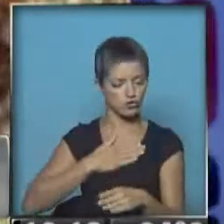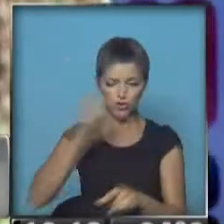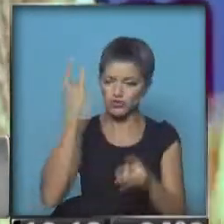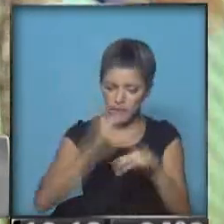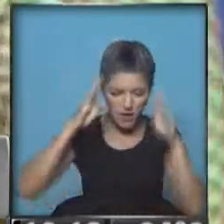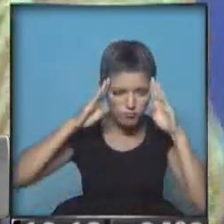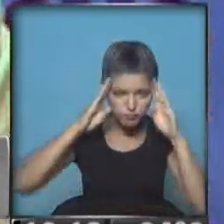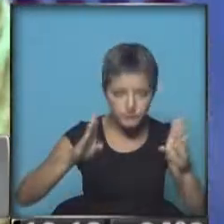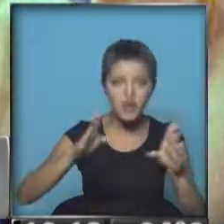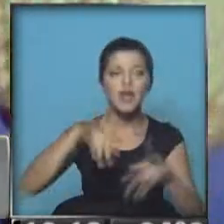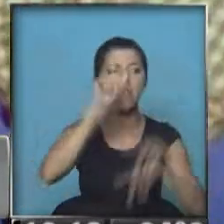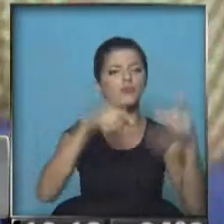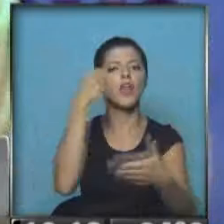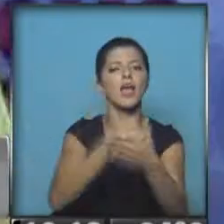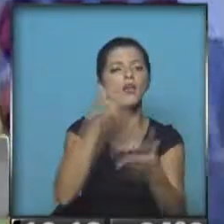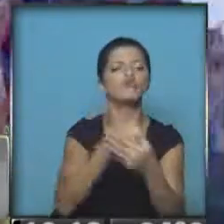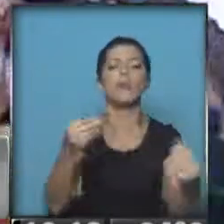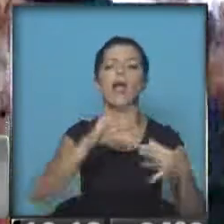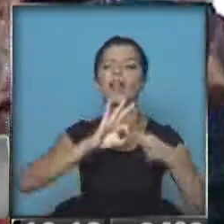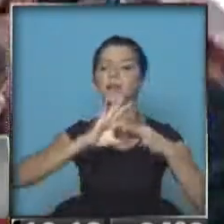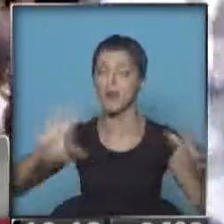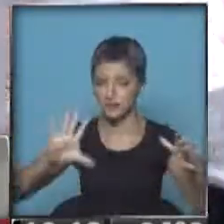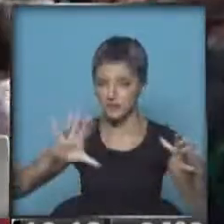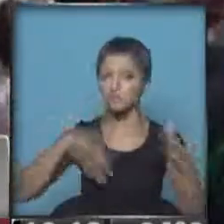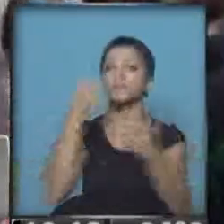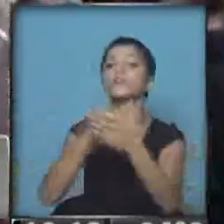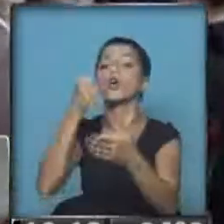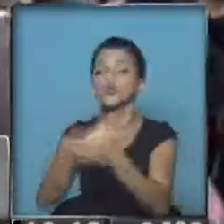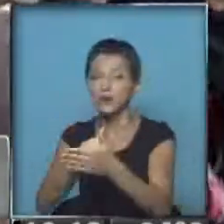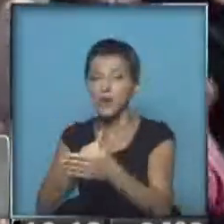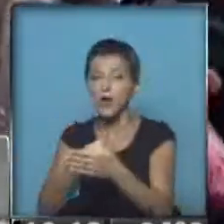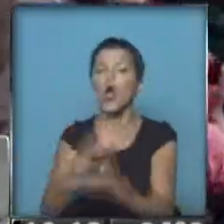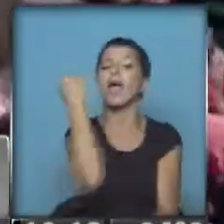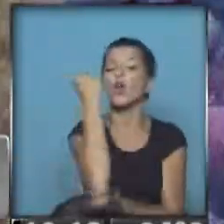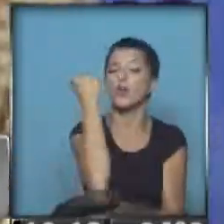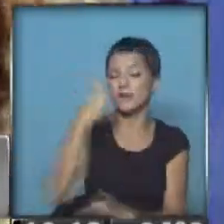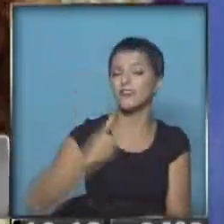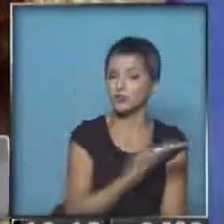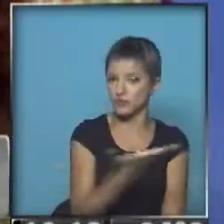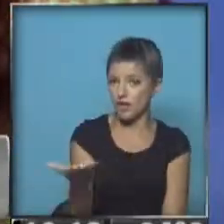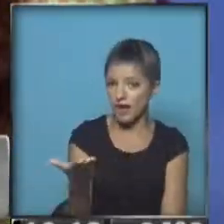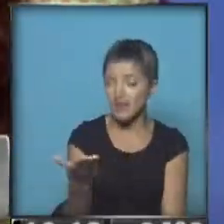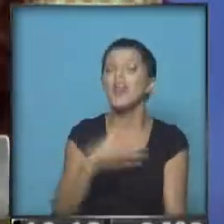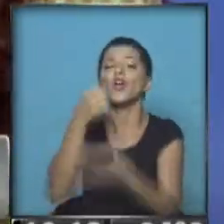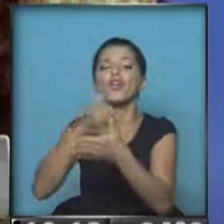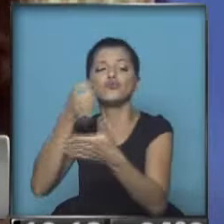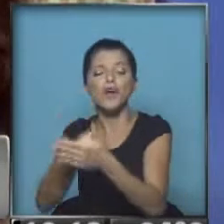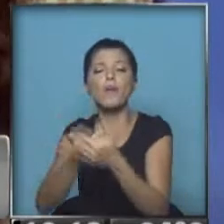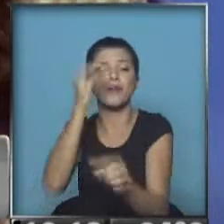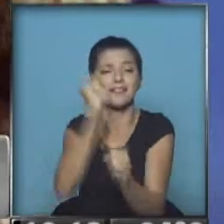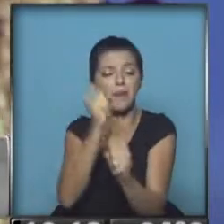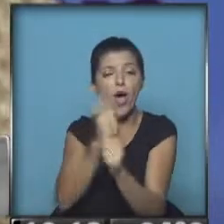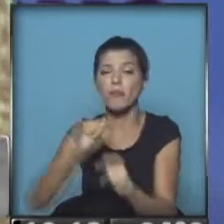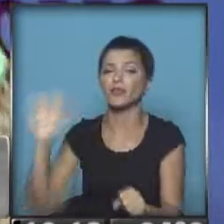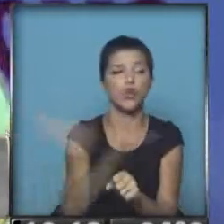lado de los que lucharon por la libertad, de los que lucharon por la economía social, de los que lucharon por el trabajo